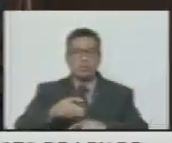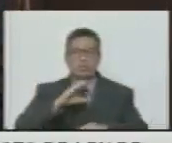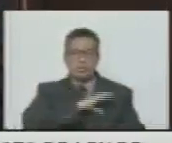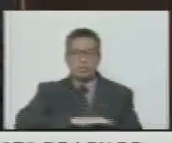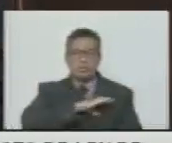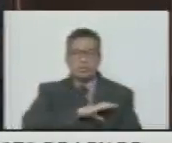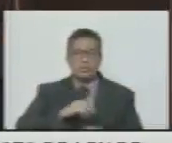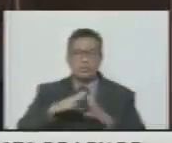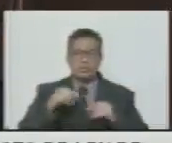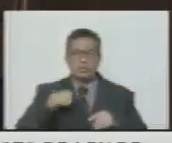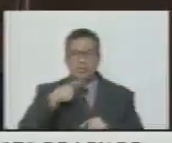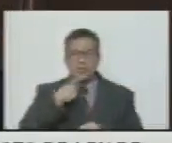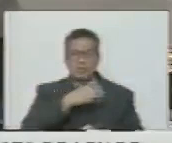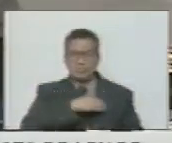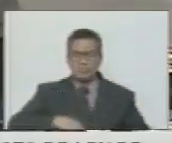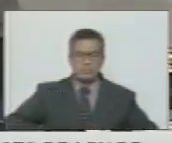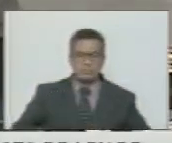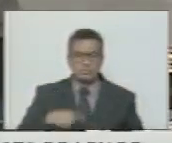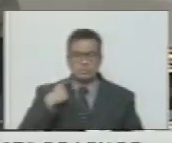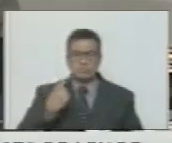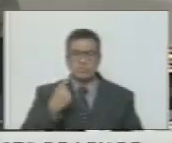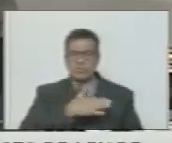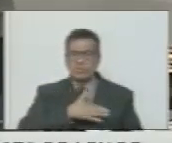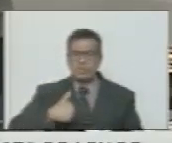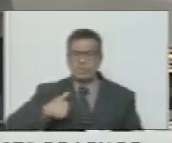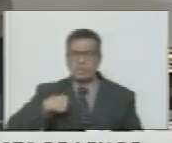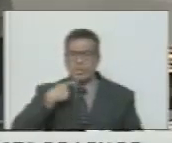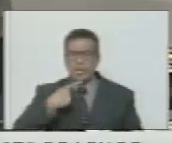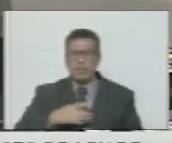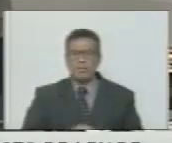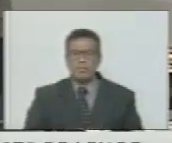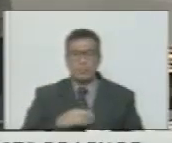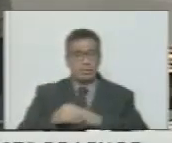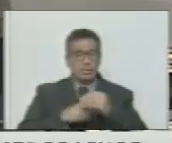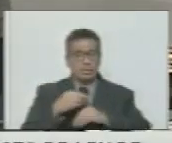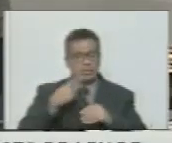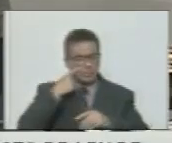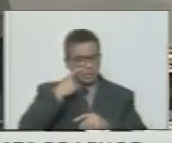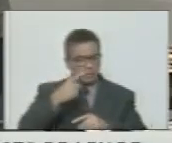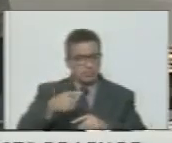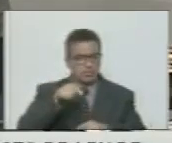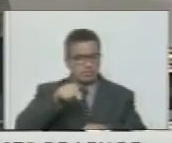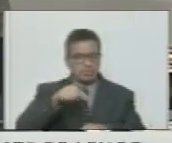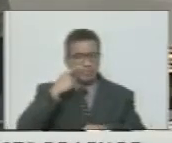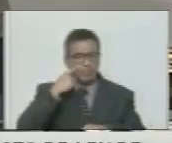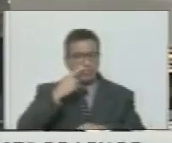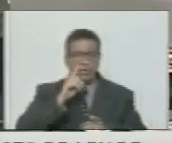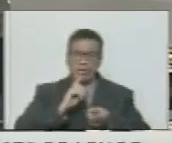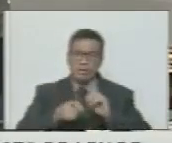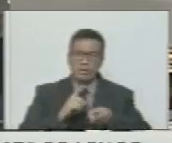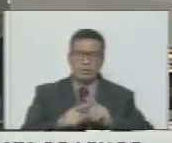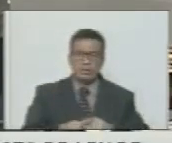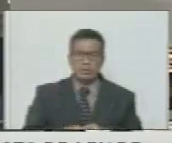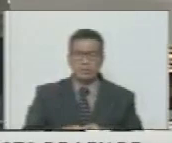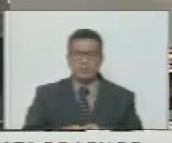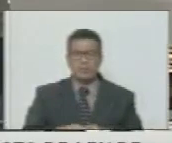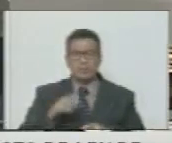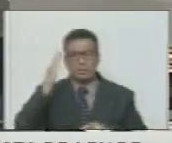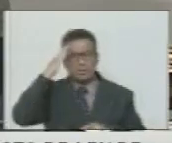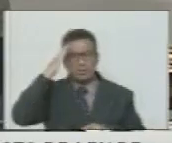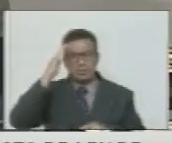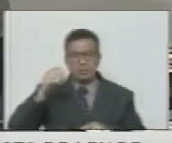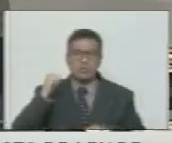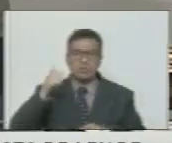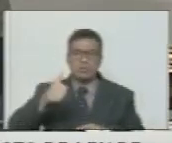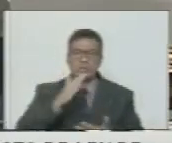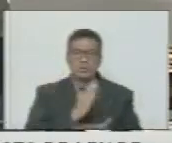y lo debatimos en la comisión. Es todo, señor presidente. Solamente quisiera hacer la siguiente observación. A veces, por